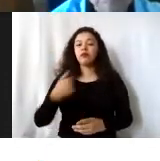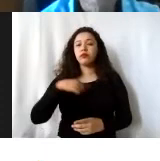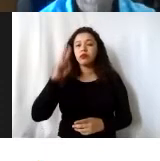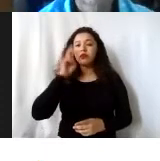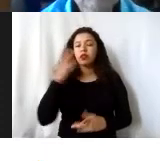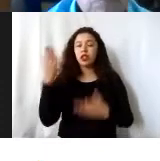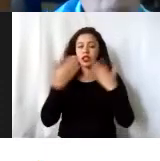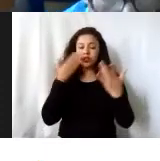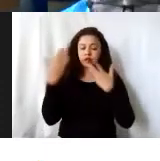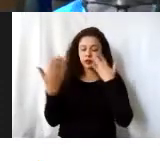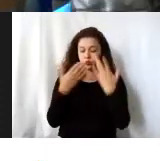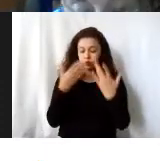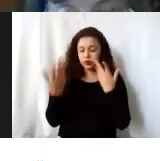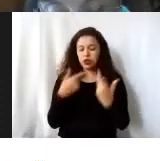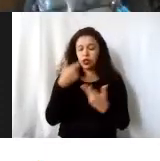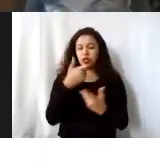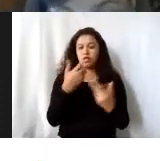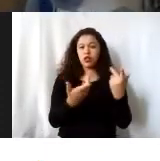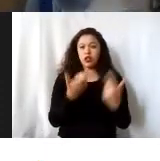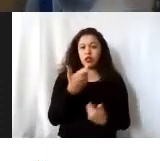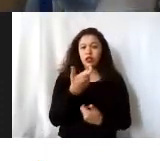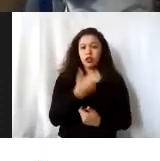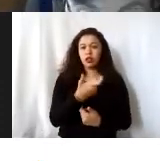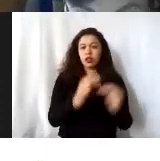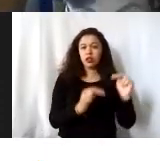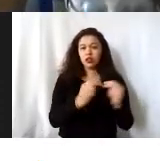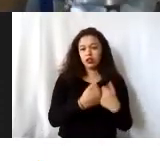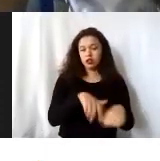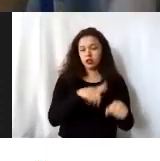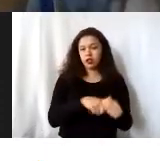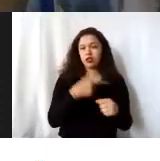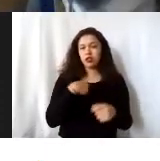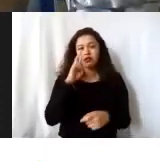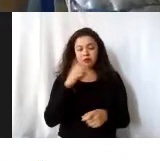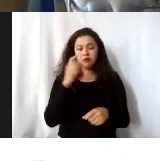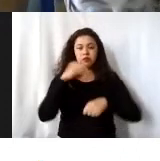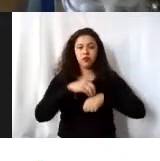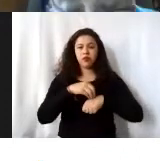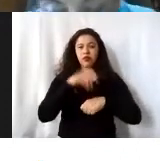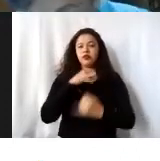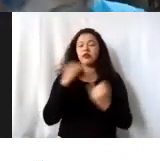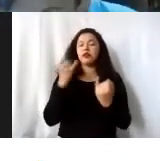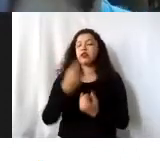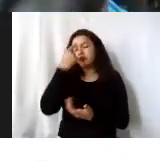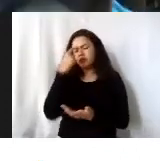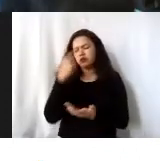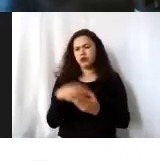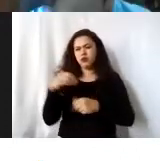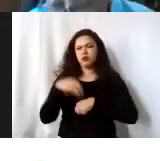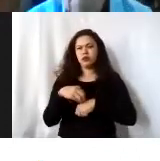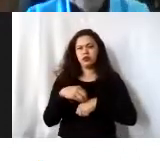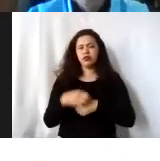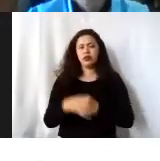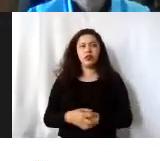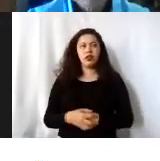en socioeconómico lo toman en cuenta. Otro punto que también he visto que consideran es si